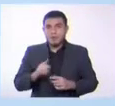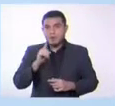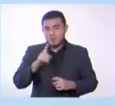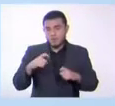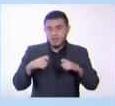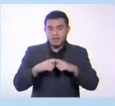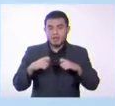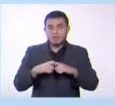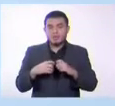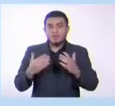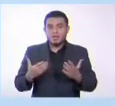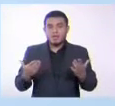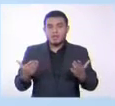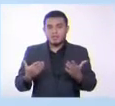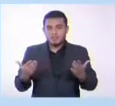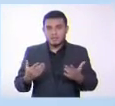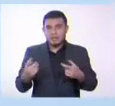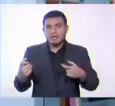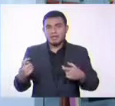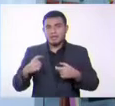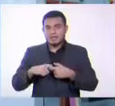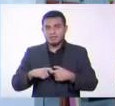para formar el enlace.